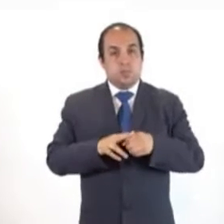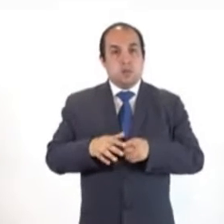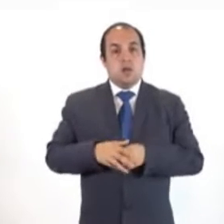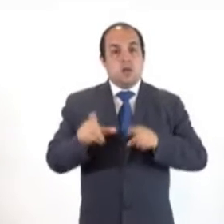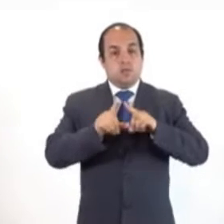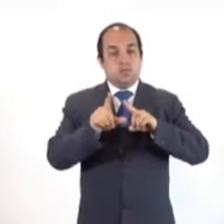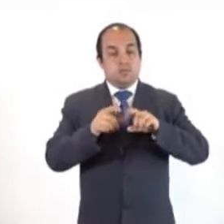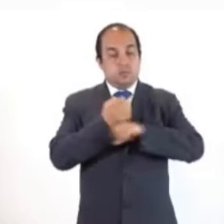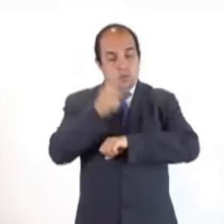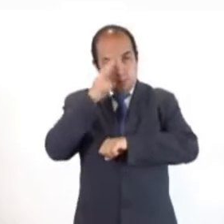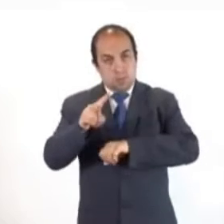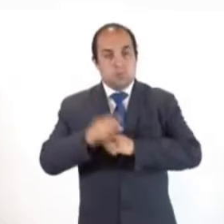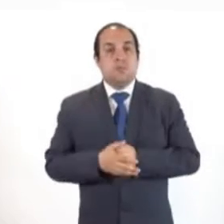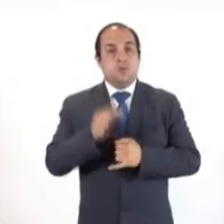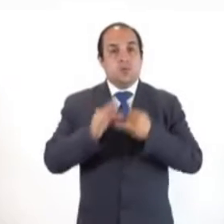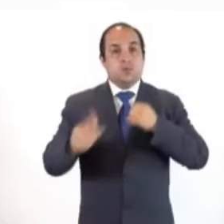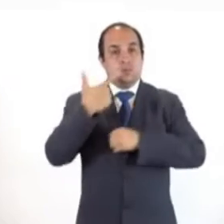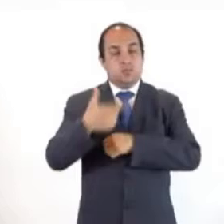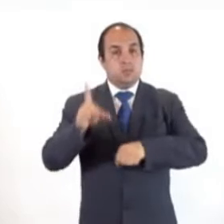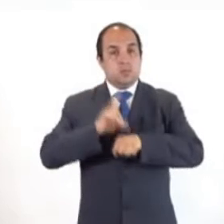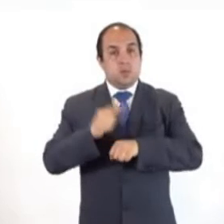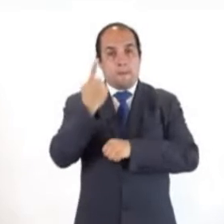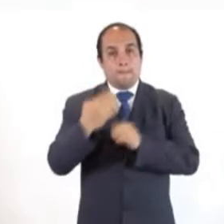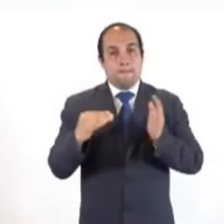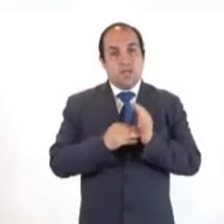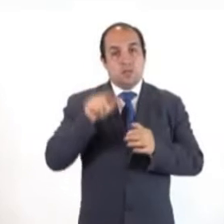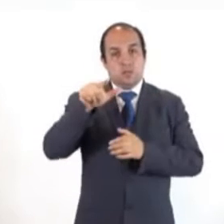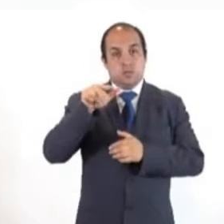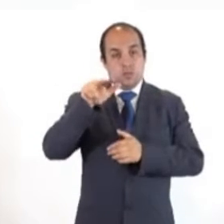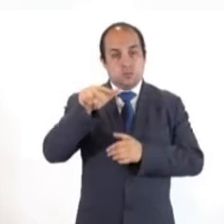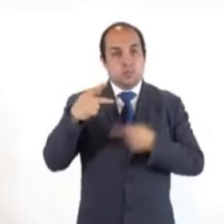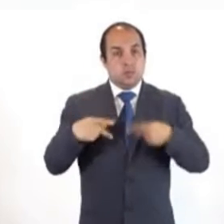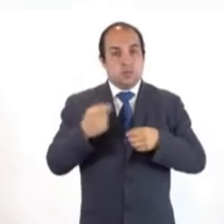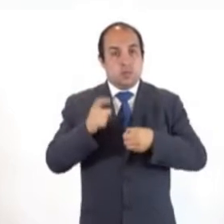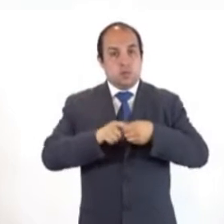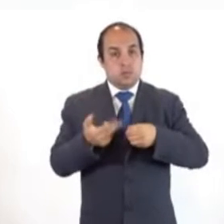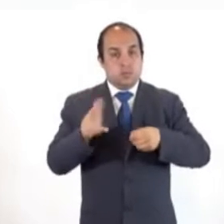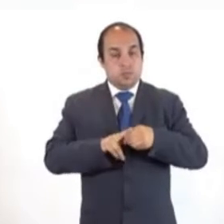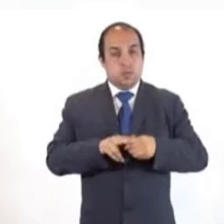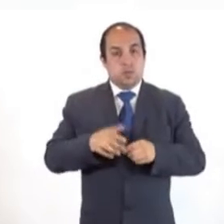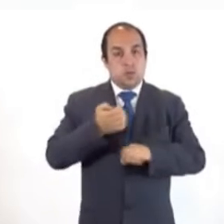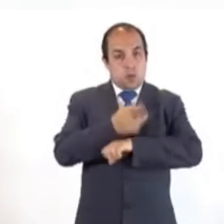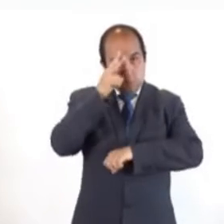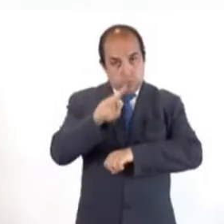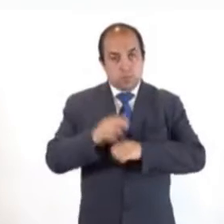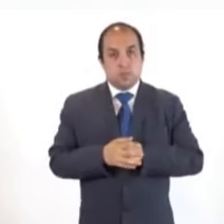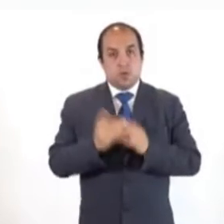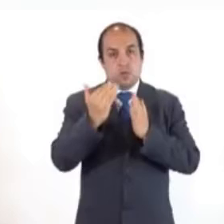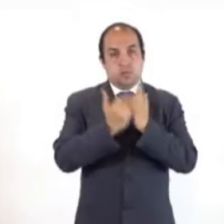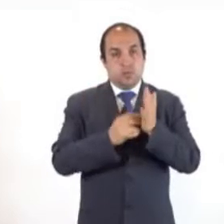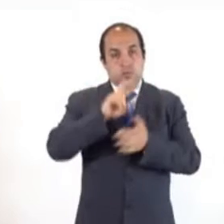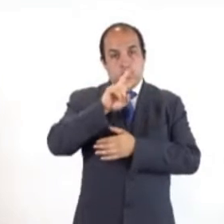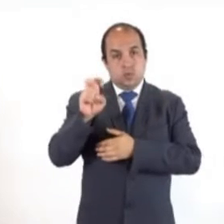metropolitana del Valle de México. En los últimos 7 días, 1.018 personas ingresaron a hospitales en el Valle de México, una